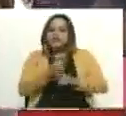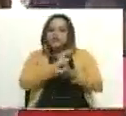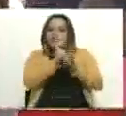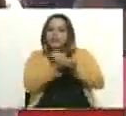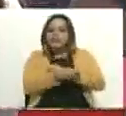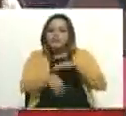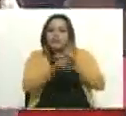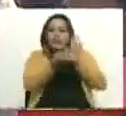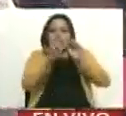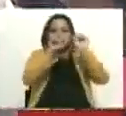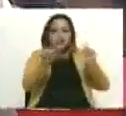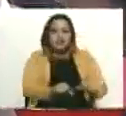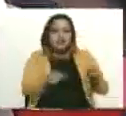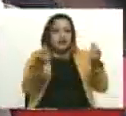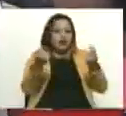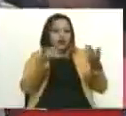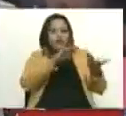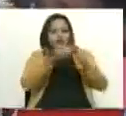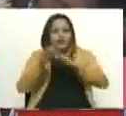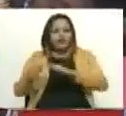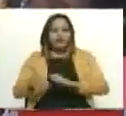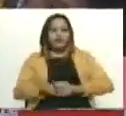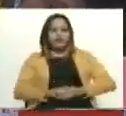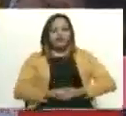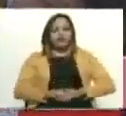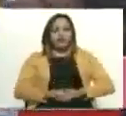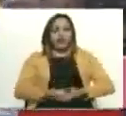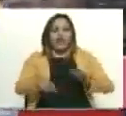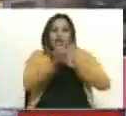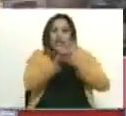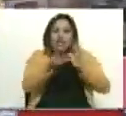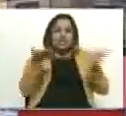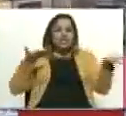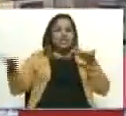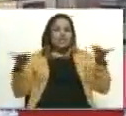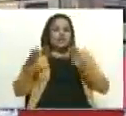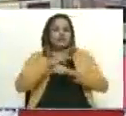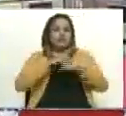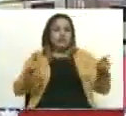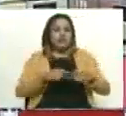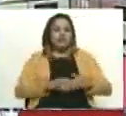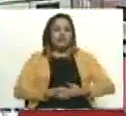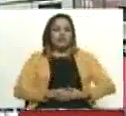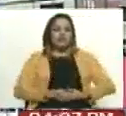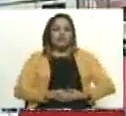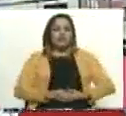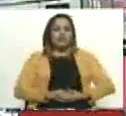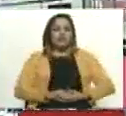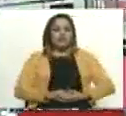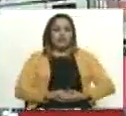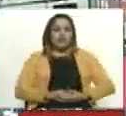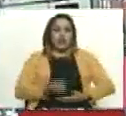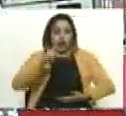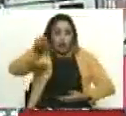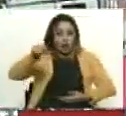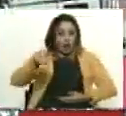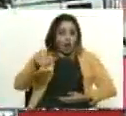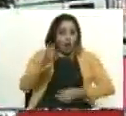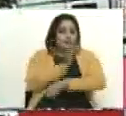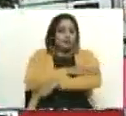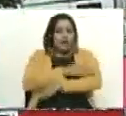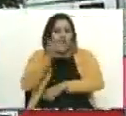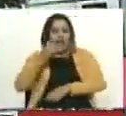del sistema económico comunal. Las leyes de los servicios públicos, ellos se fueron con saña, con odio en contra